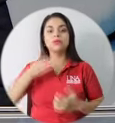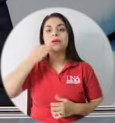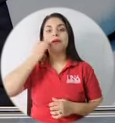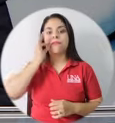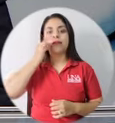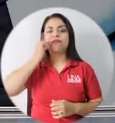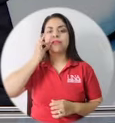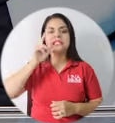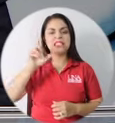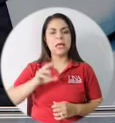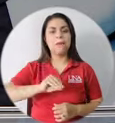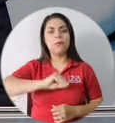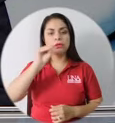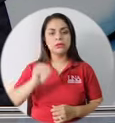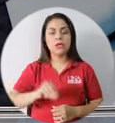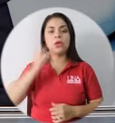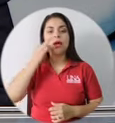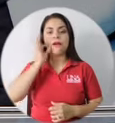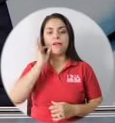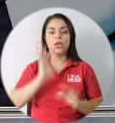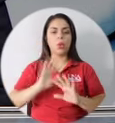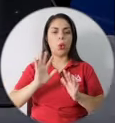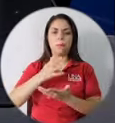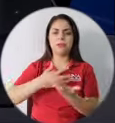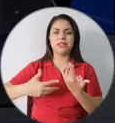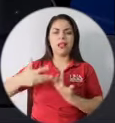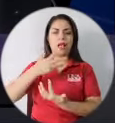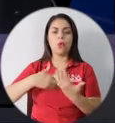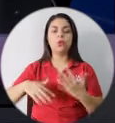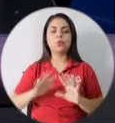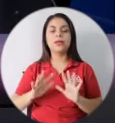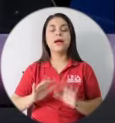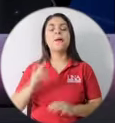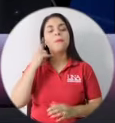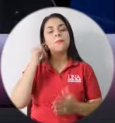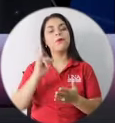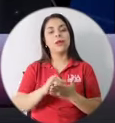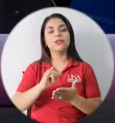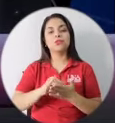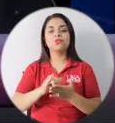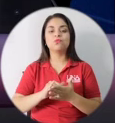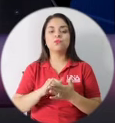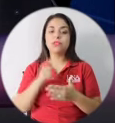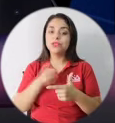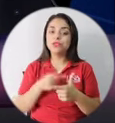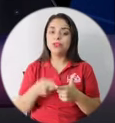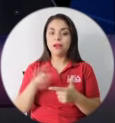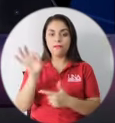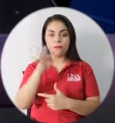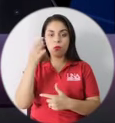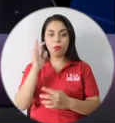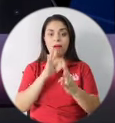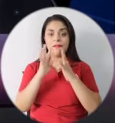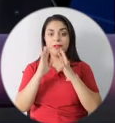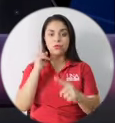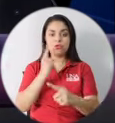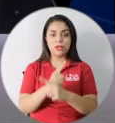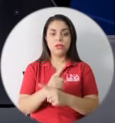café 100% café. Exacto, ya puro. No mezclado, ¿verdad? Entonces ahí la denominación, entonces la forma de